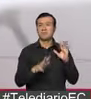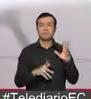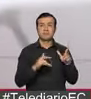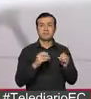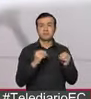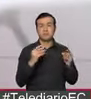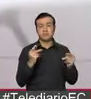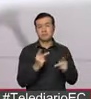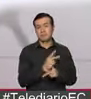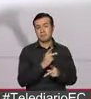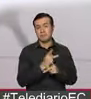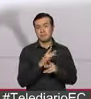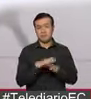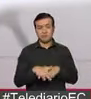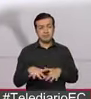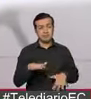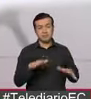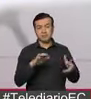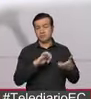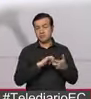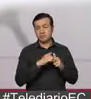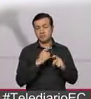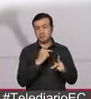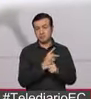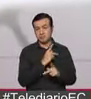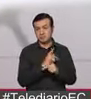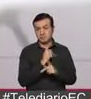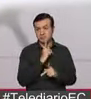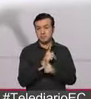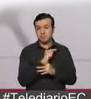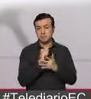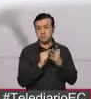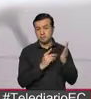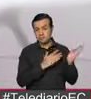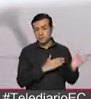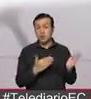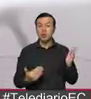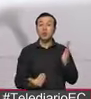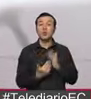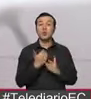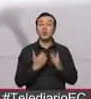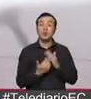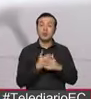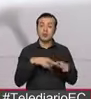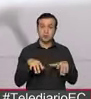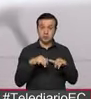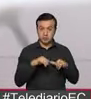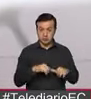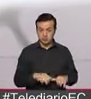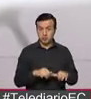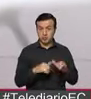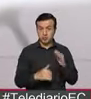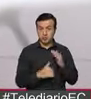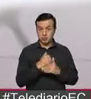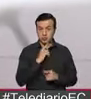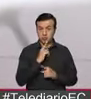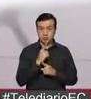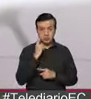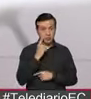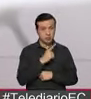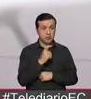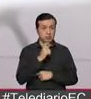está coludida con el crimen organizado amerita una nueva forma de actuar esa nueva forma de actuar